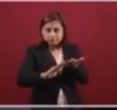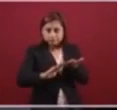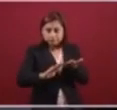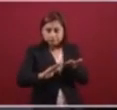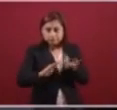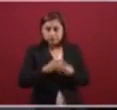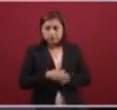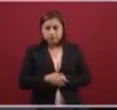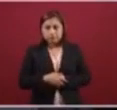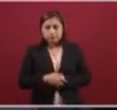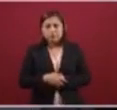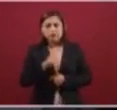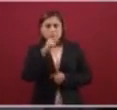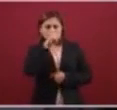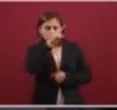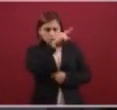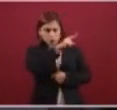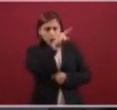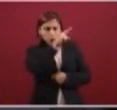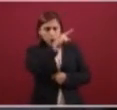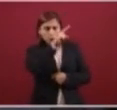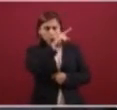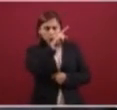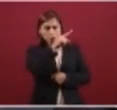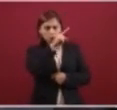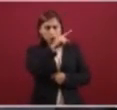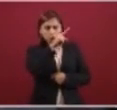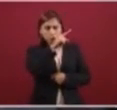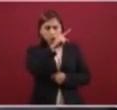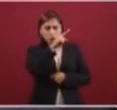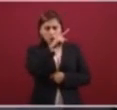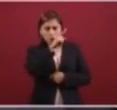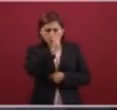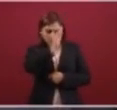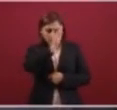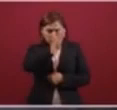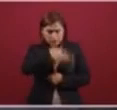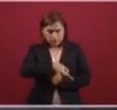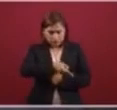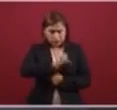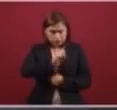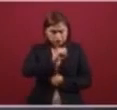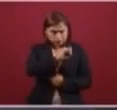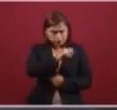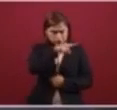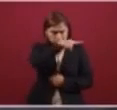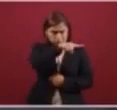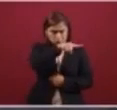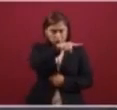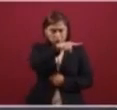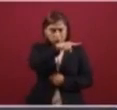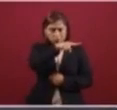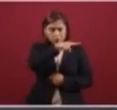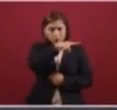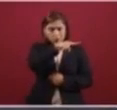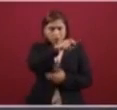tú fuiste es el qué permitiste qué sé